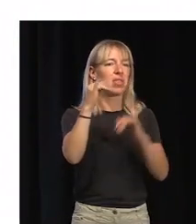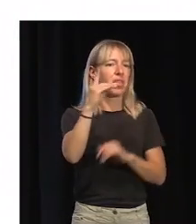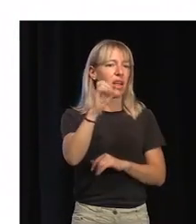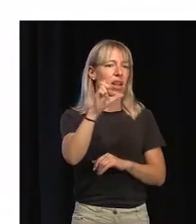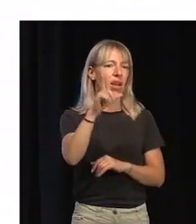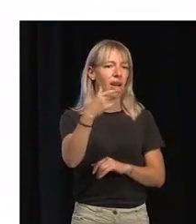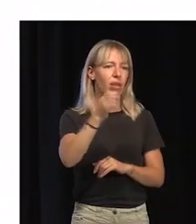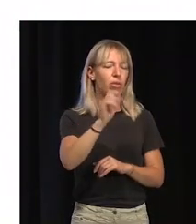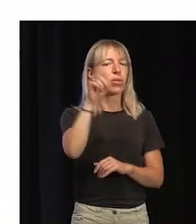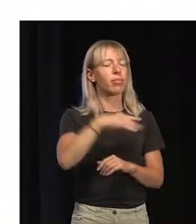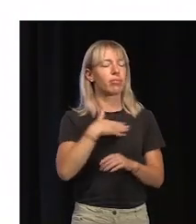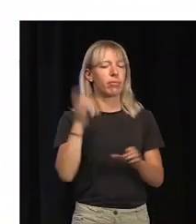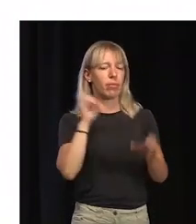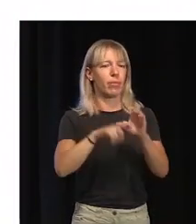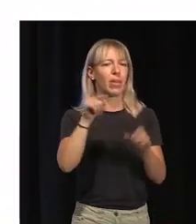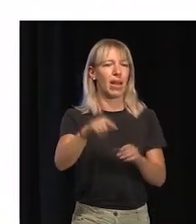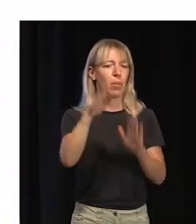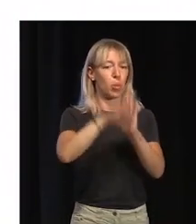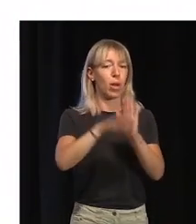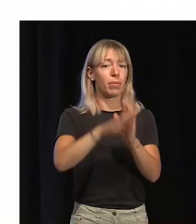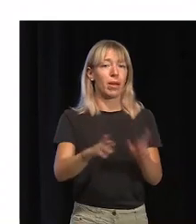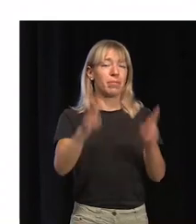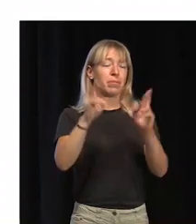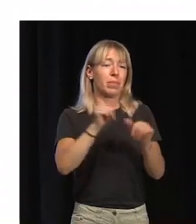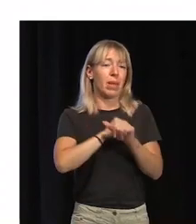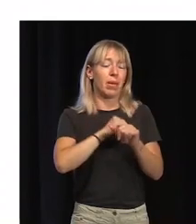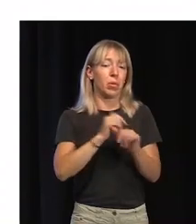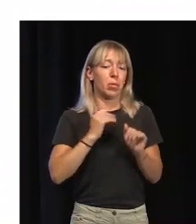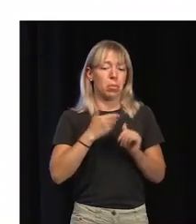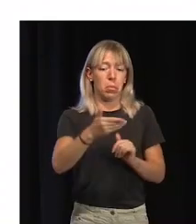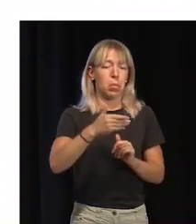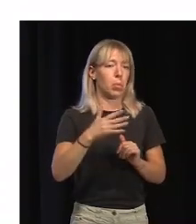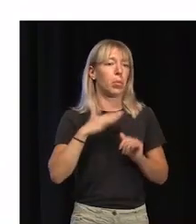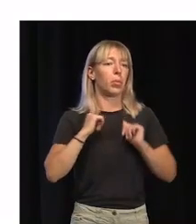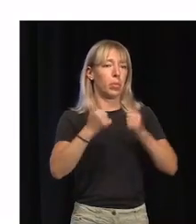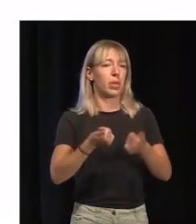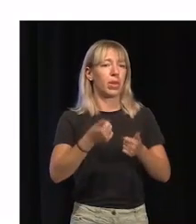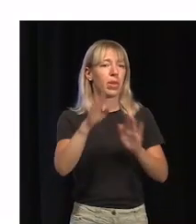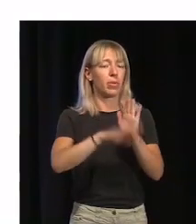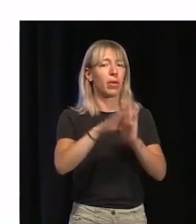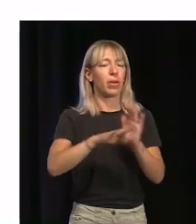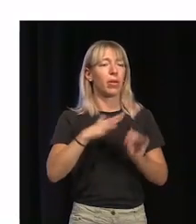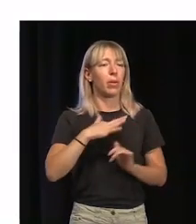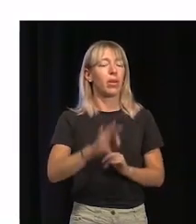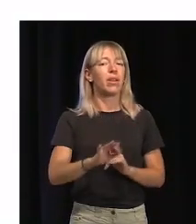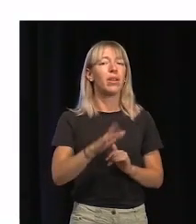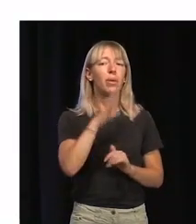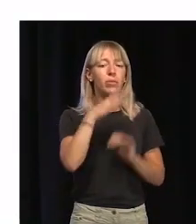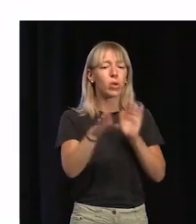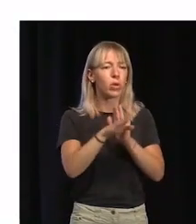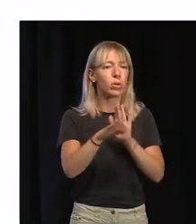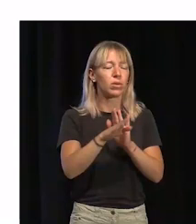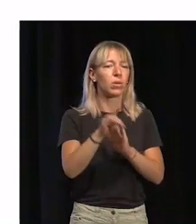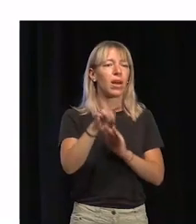adherirse al programa y esperamos que pronto se pueda empezar a ofrecer la programación, porque, bueno, seguimos en